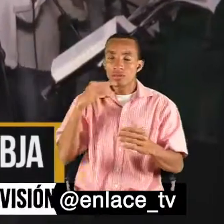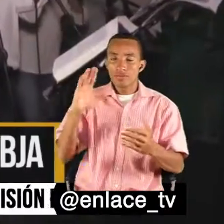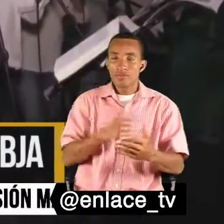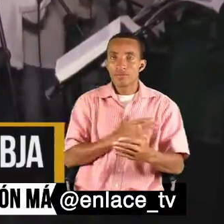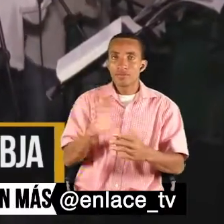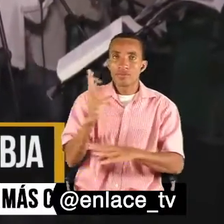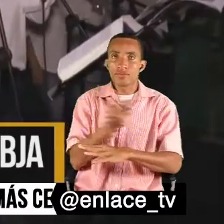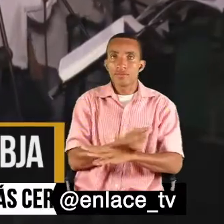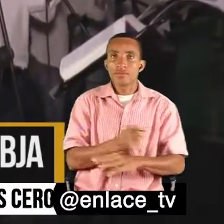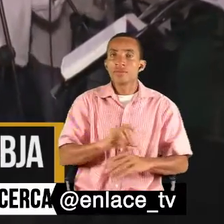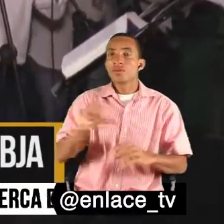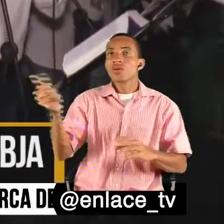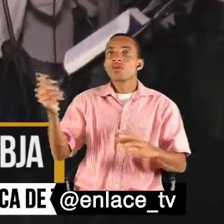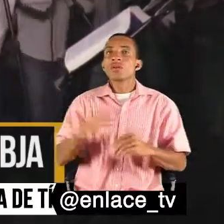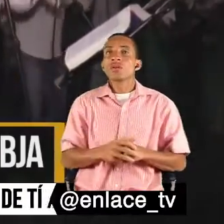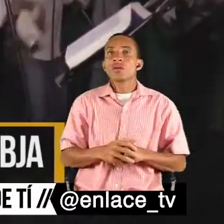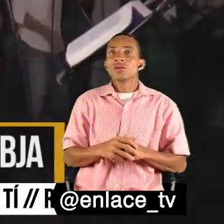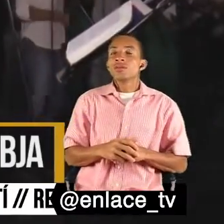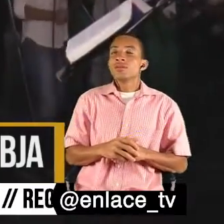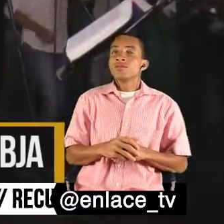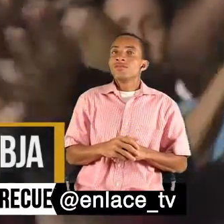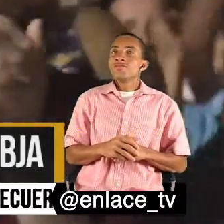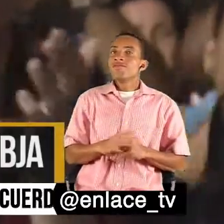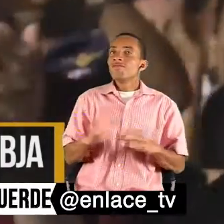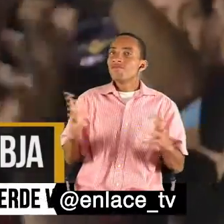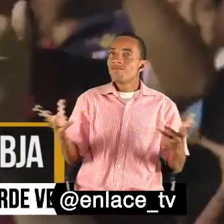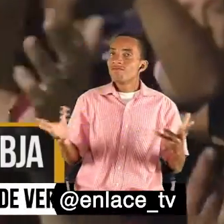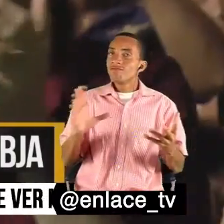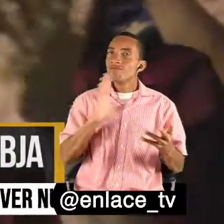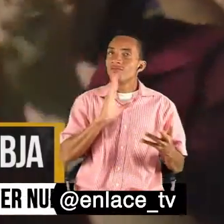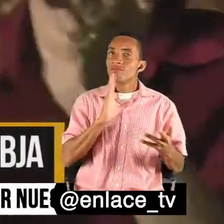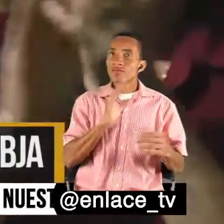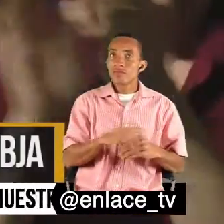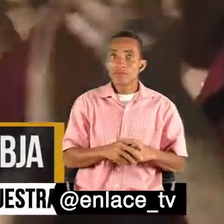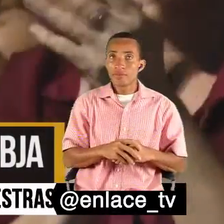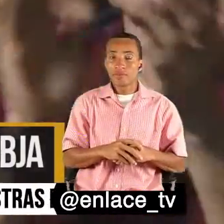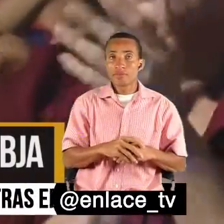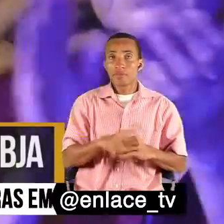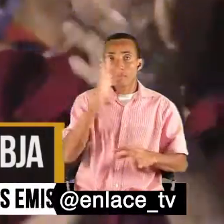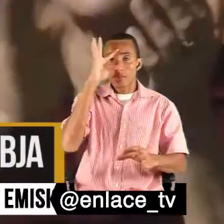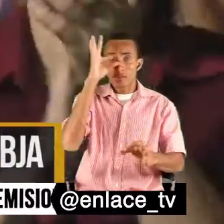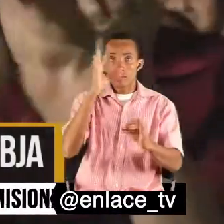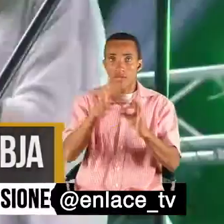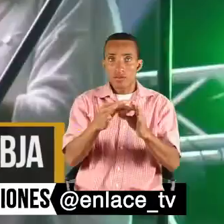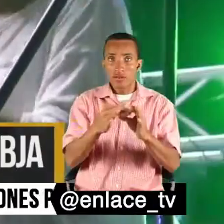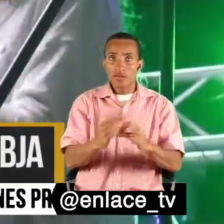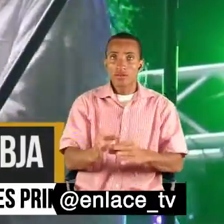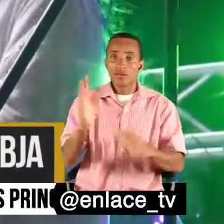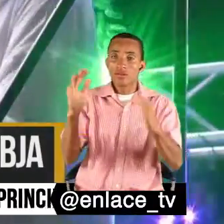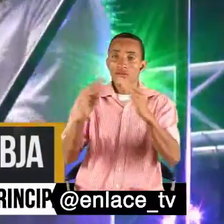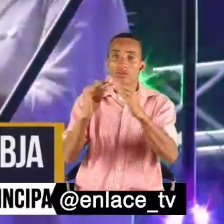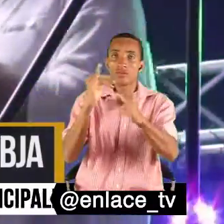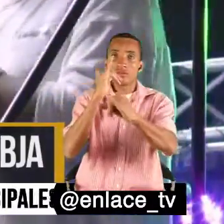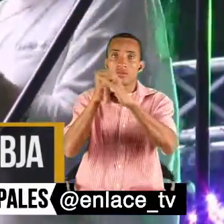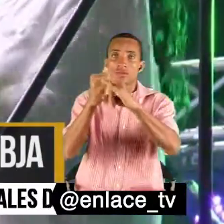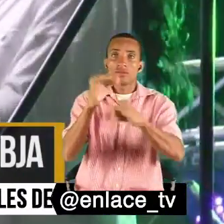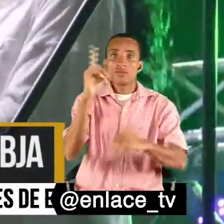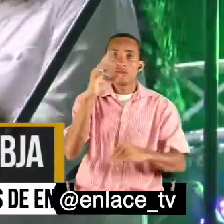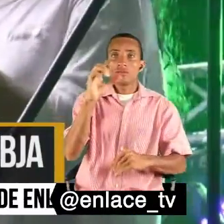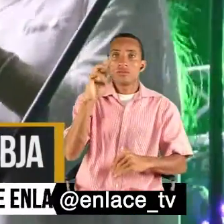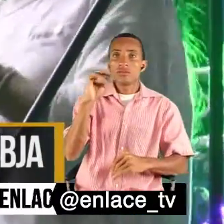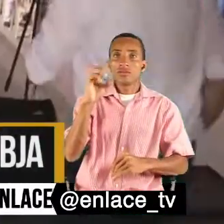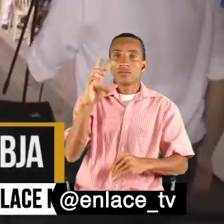de las agrupaciones que actuarán en la actividad artística será Fe Sostenida, de la parroquia Señor de los Milagros. Esta banda cuenta